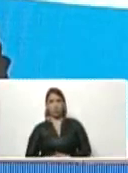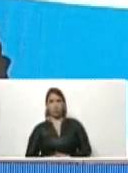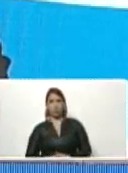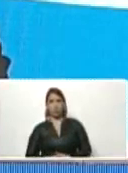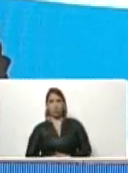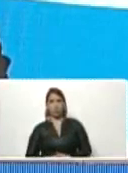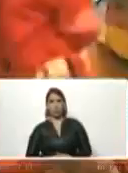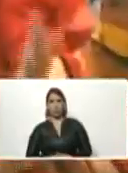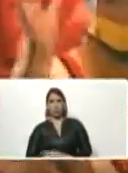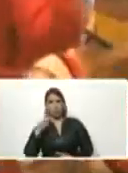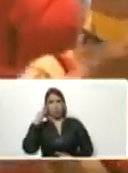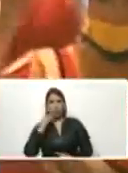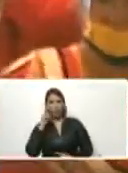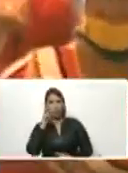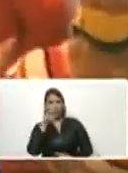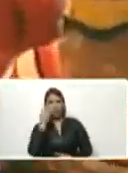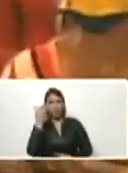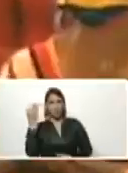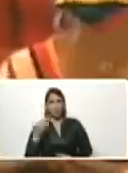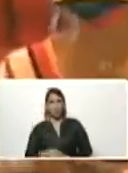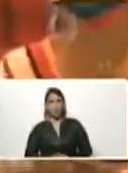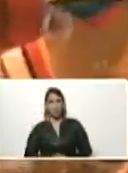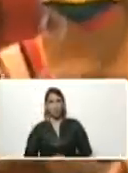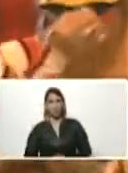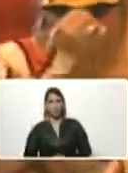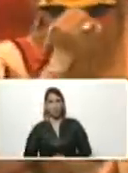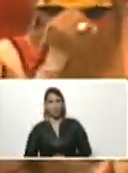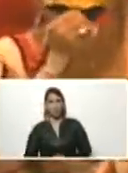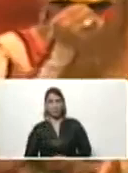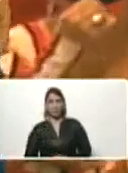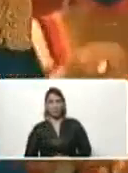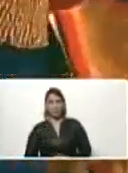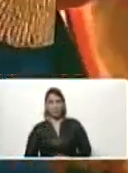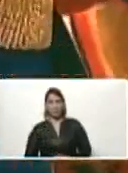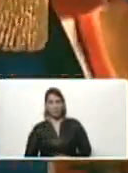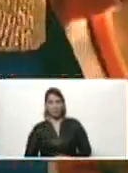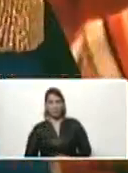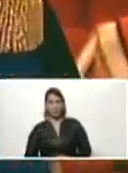mira. Una guará, chico.